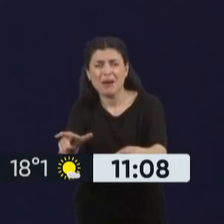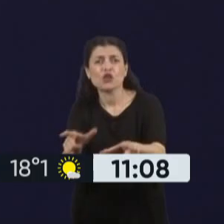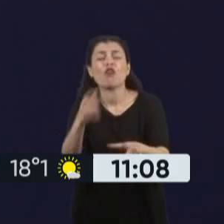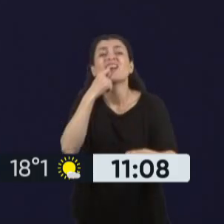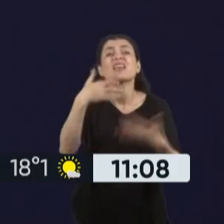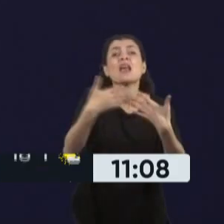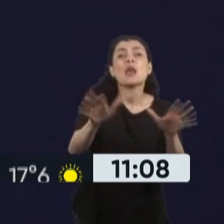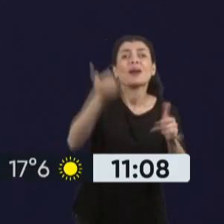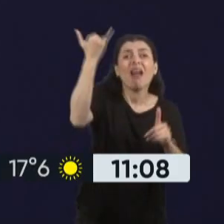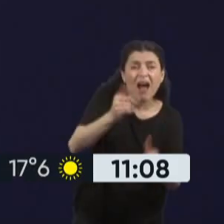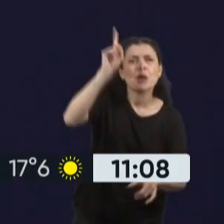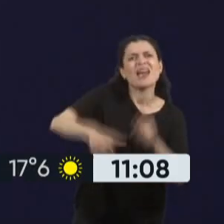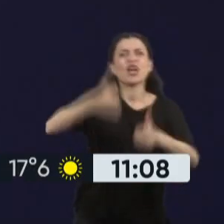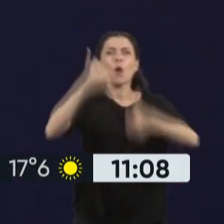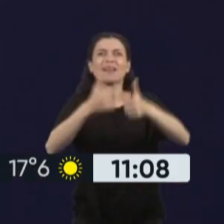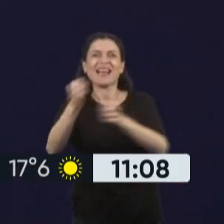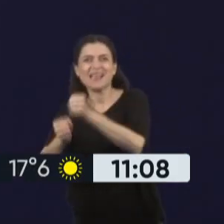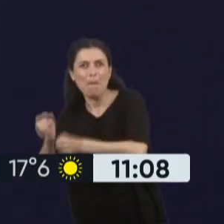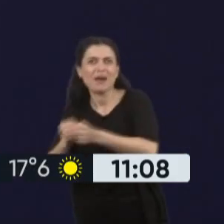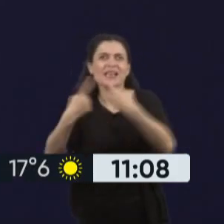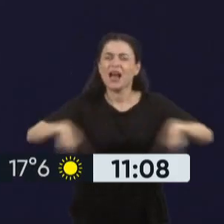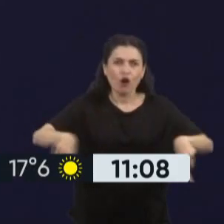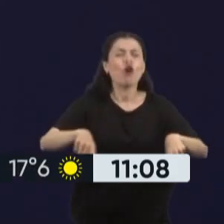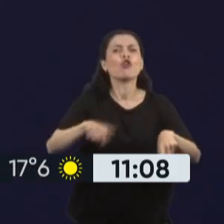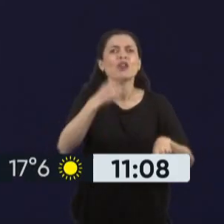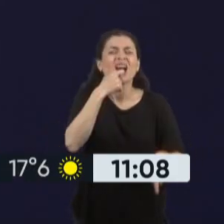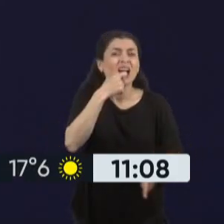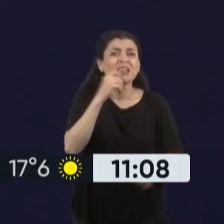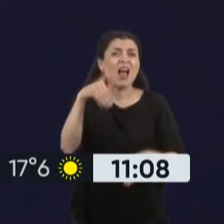libertad y competencia no hay lugar para la farsa del Estado